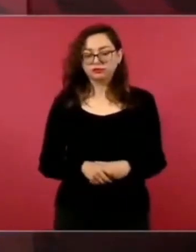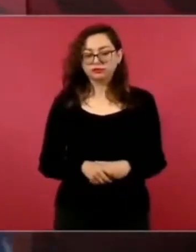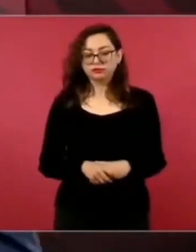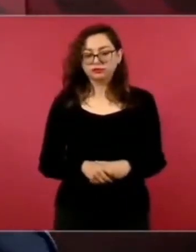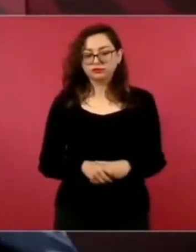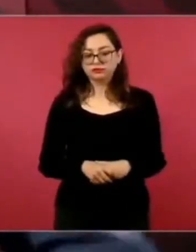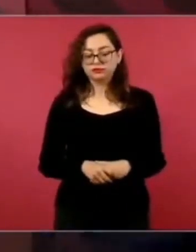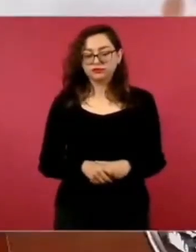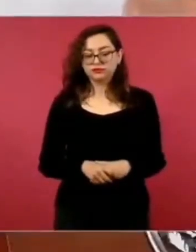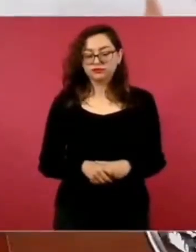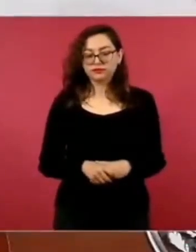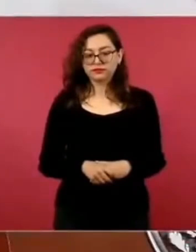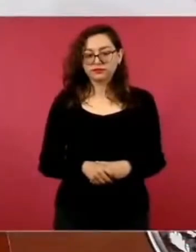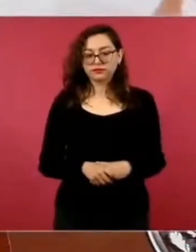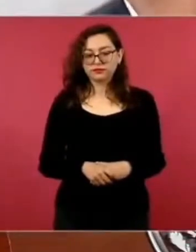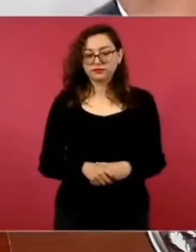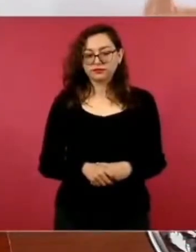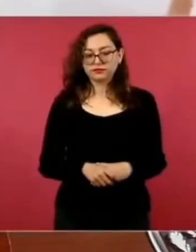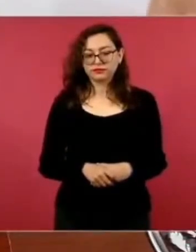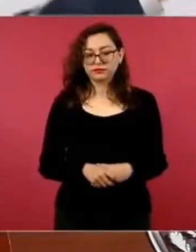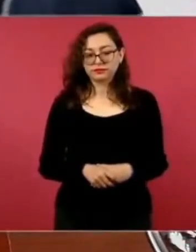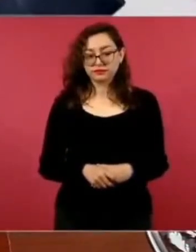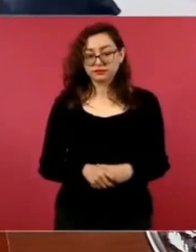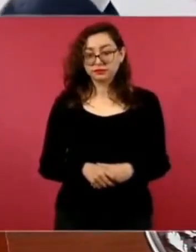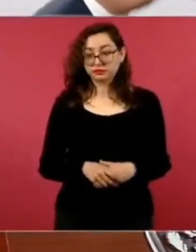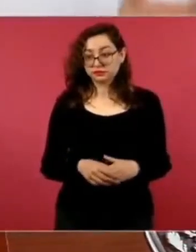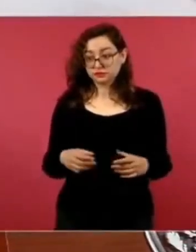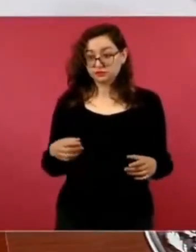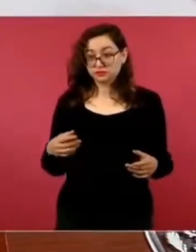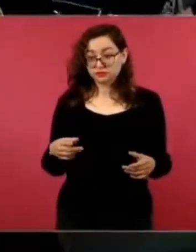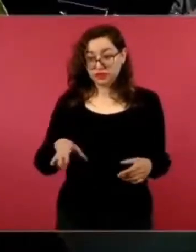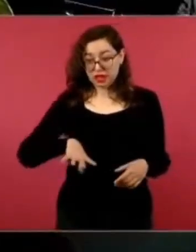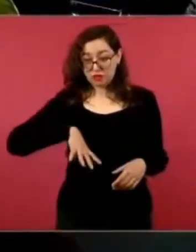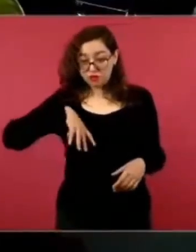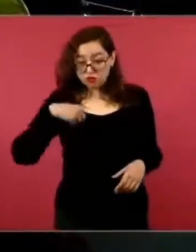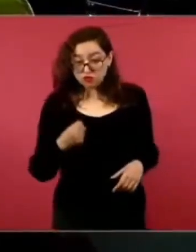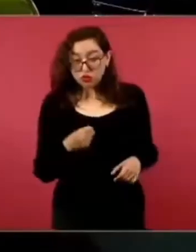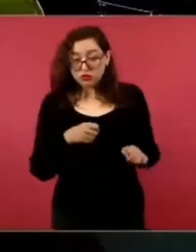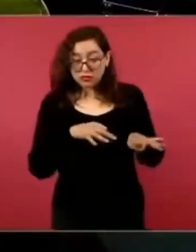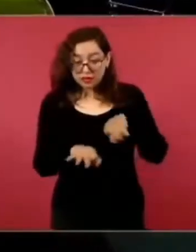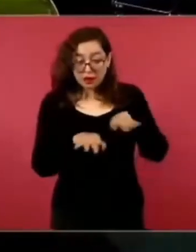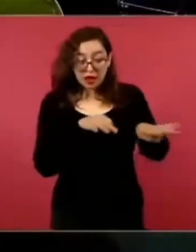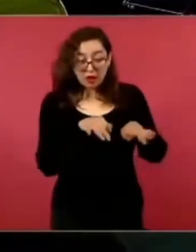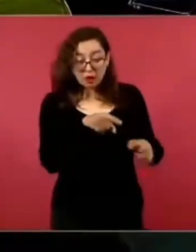Se hicieron mediante la corrupción.